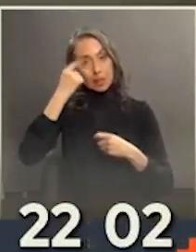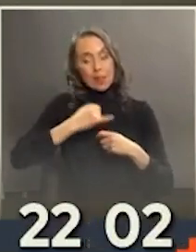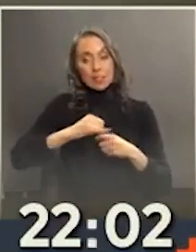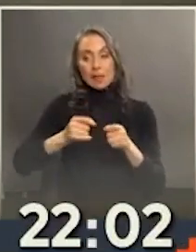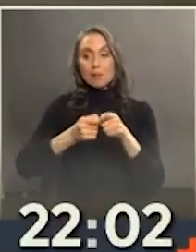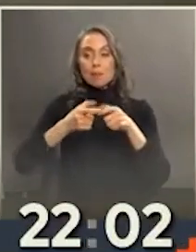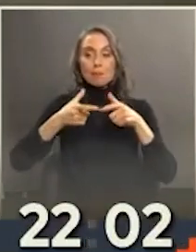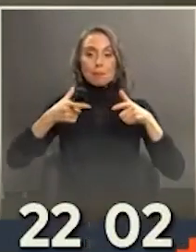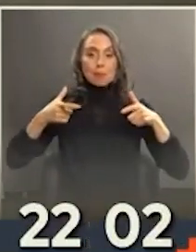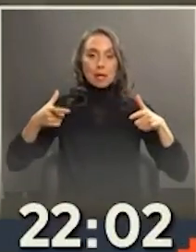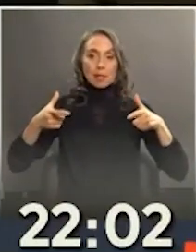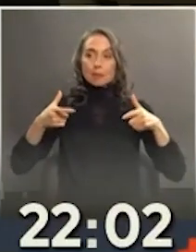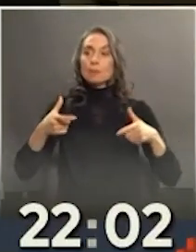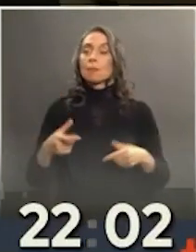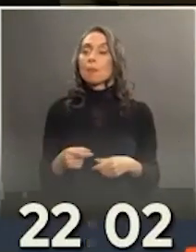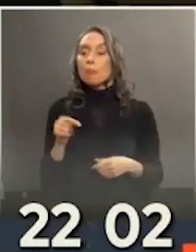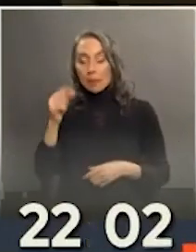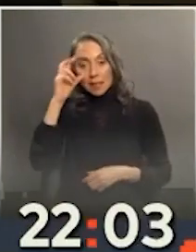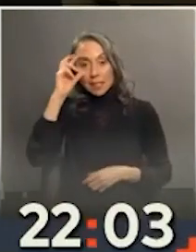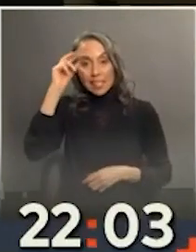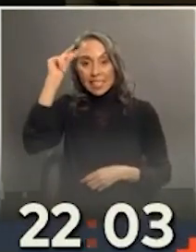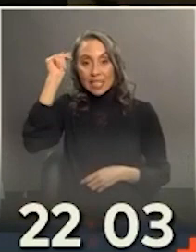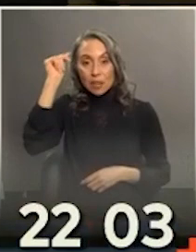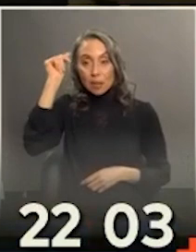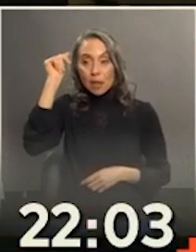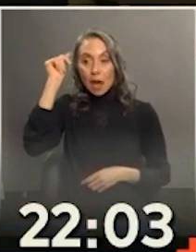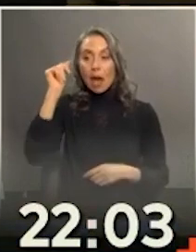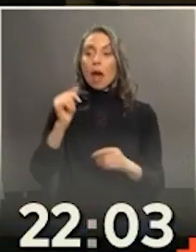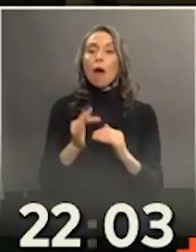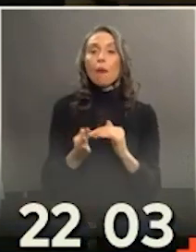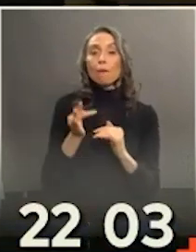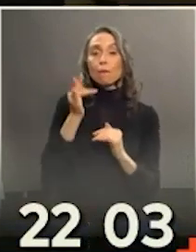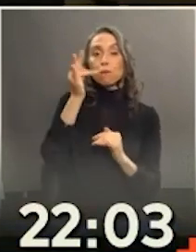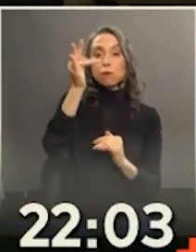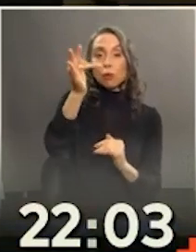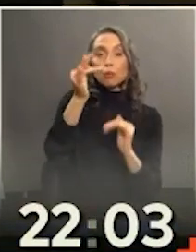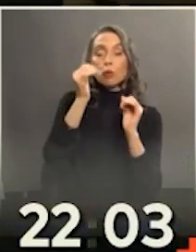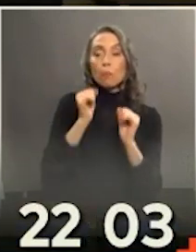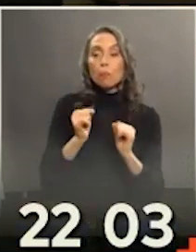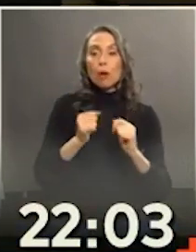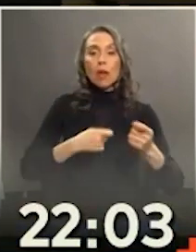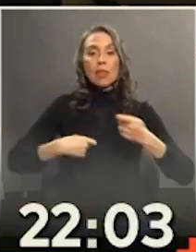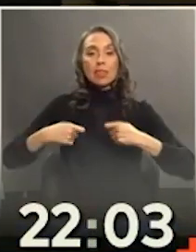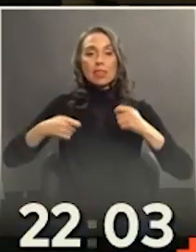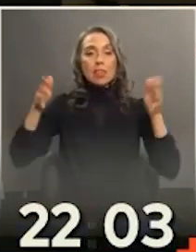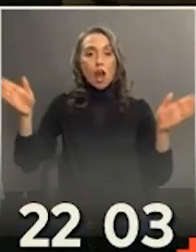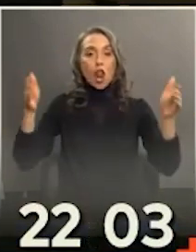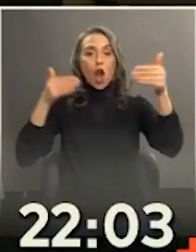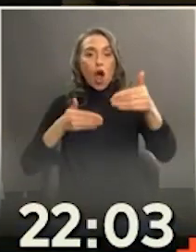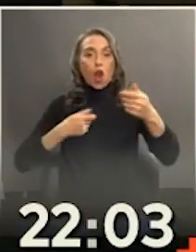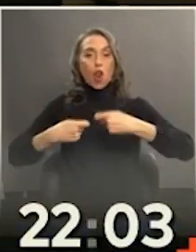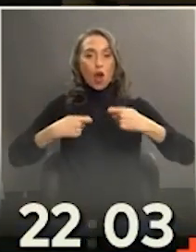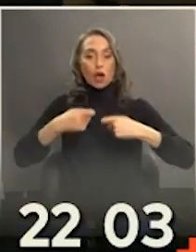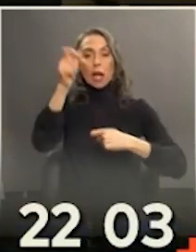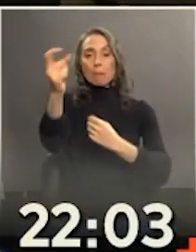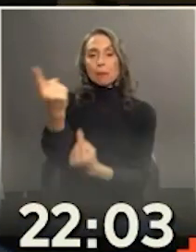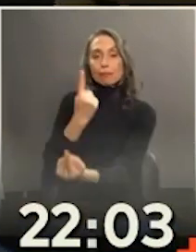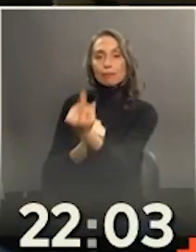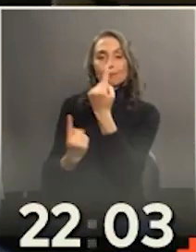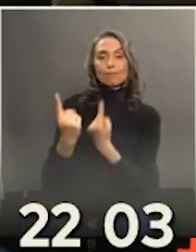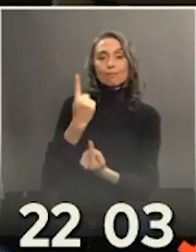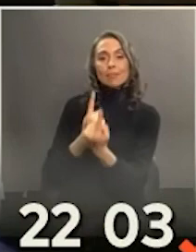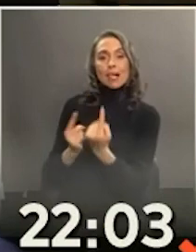creciendo. Tenemos la idea de quizás en un futuro poder poner alguna tienda física donde el cliente